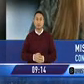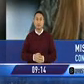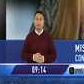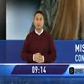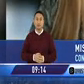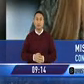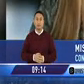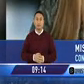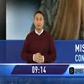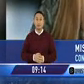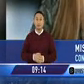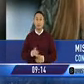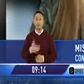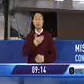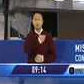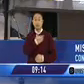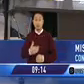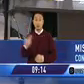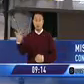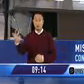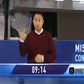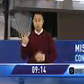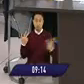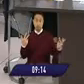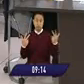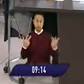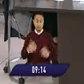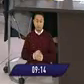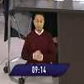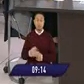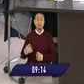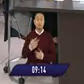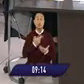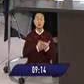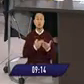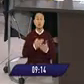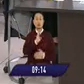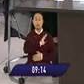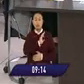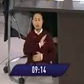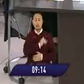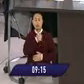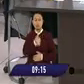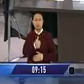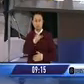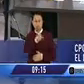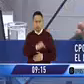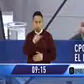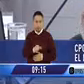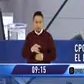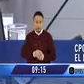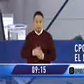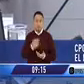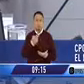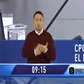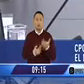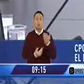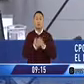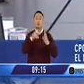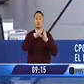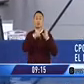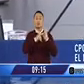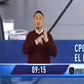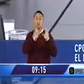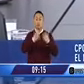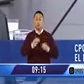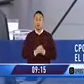ternas enviadas por el Ejecutivo. La entidad conformará mesas técnicas con personal del propio Consejo, quienes elaborarán los nuevos reglamentos para